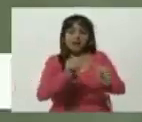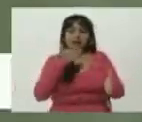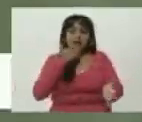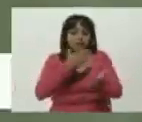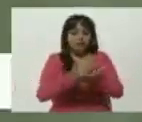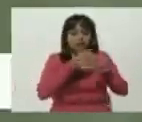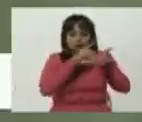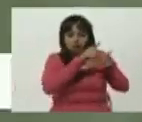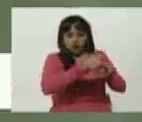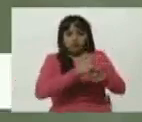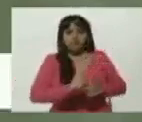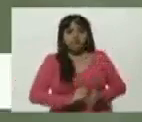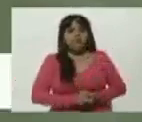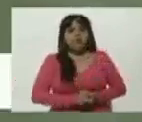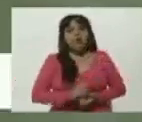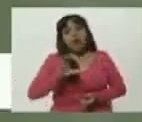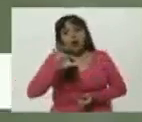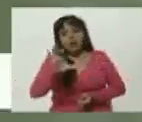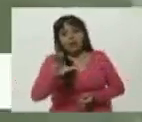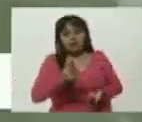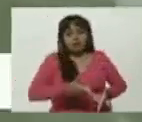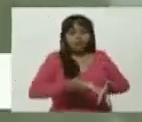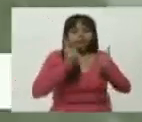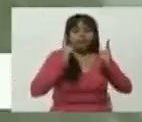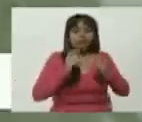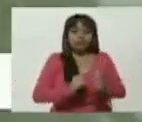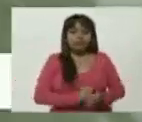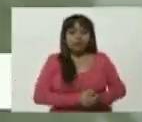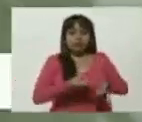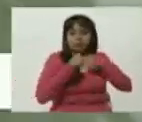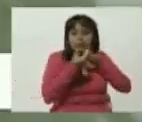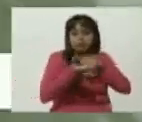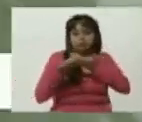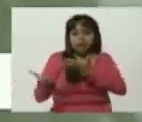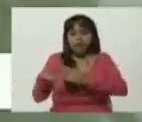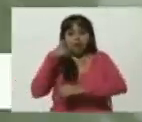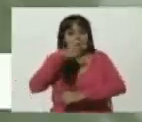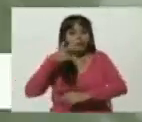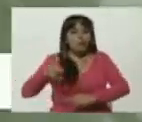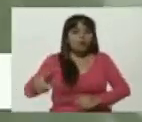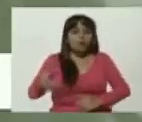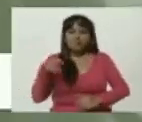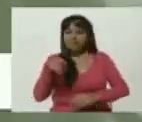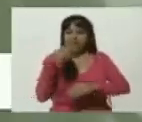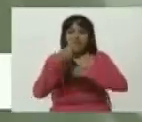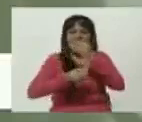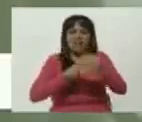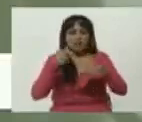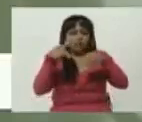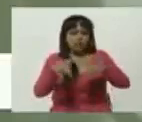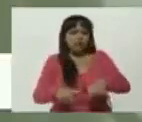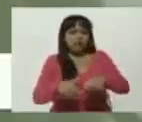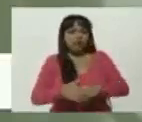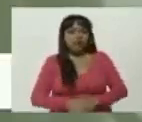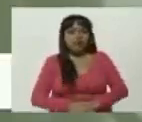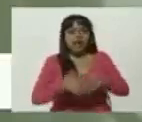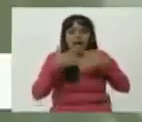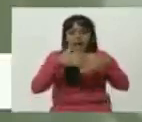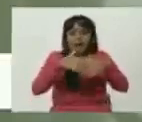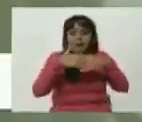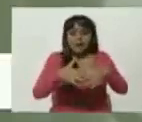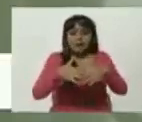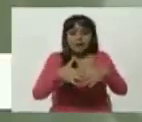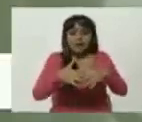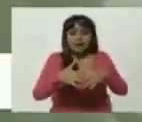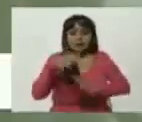usted y con la patria por permitirme expresarle al pueblo lo que está haciendo acá la empresa productiva de la